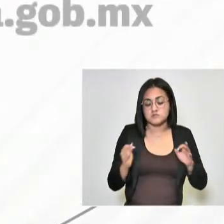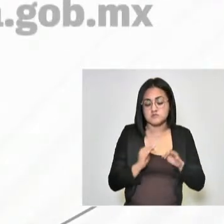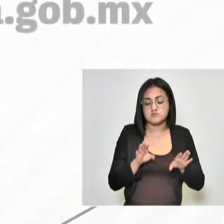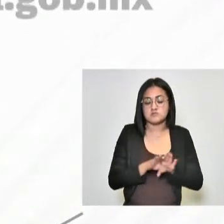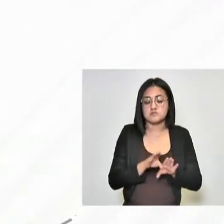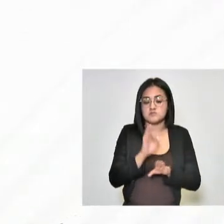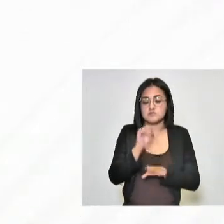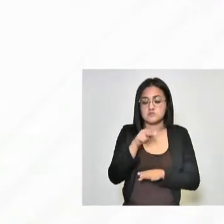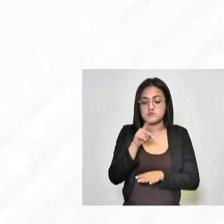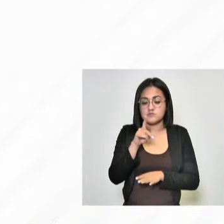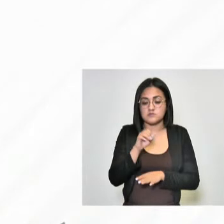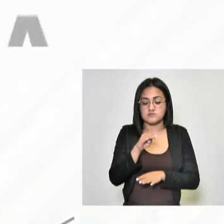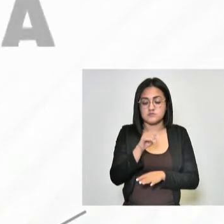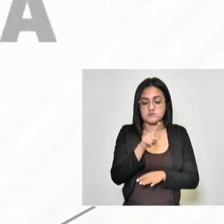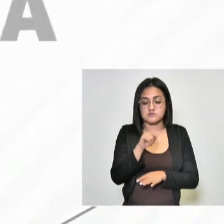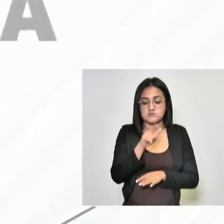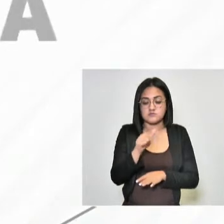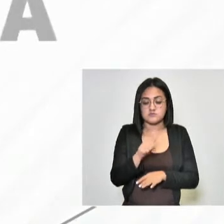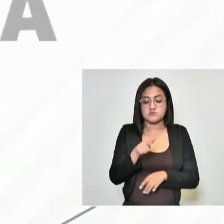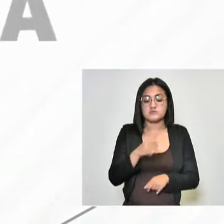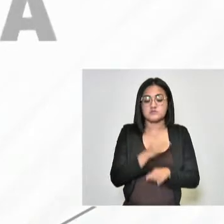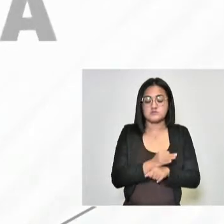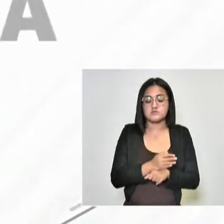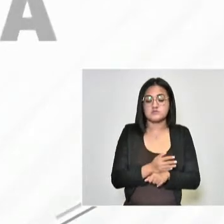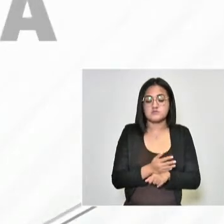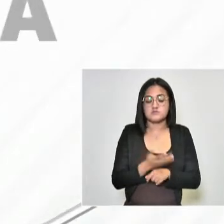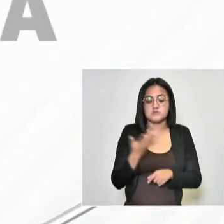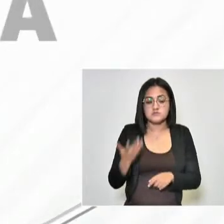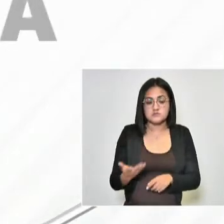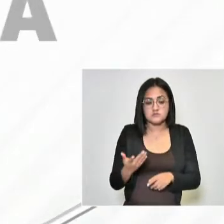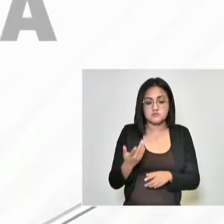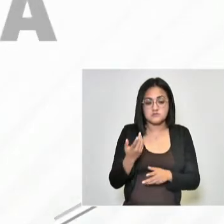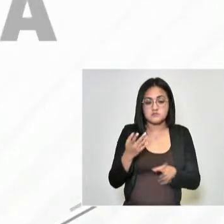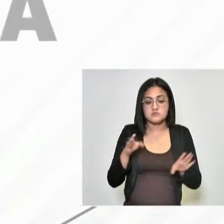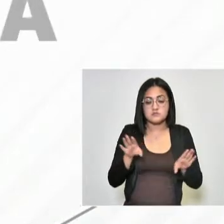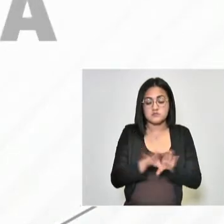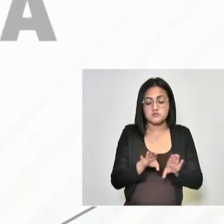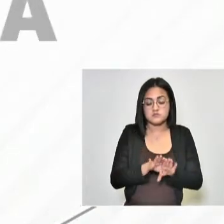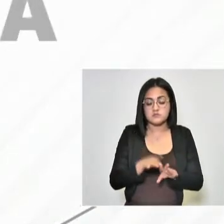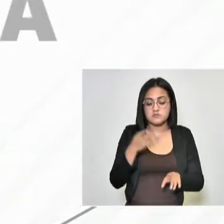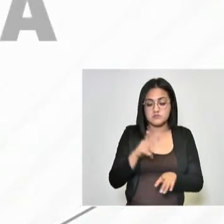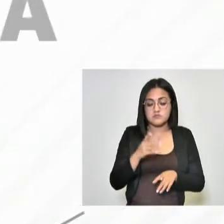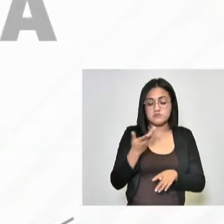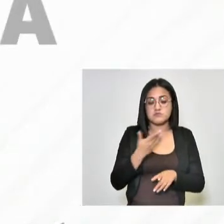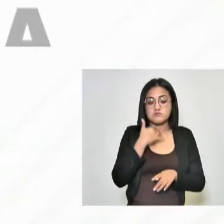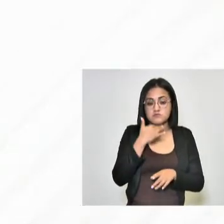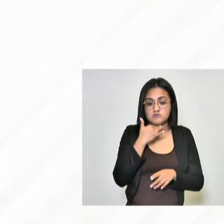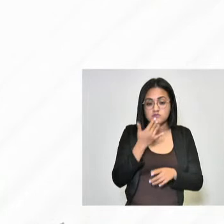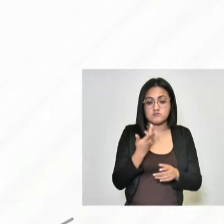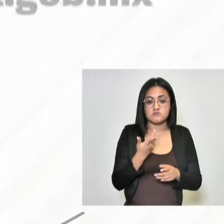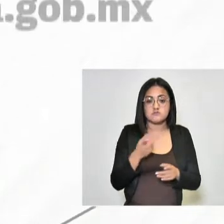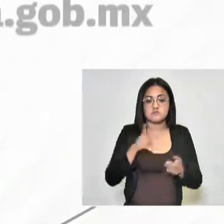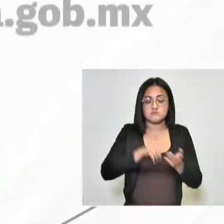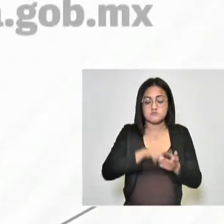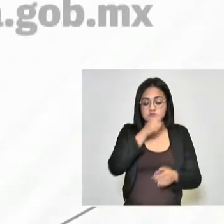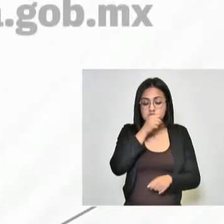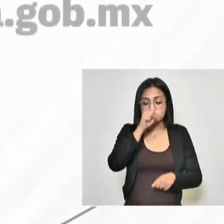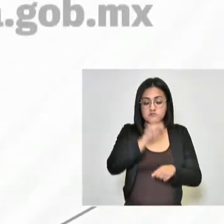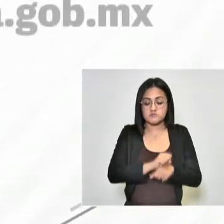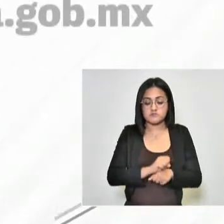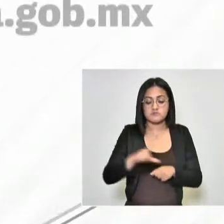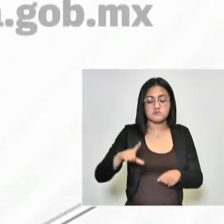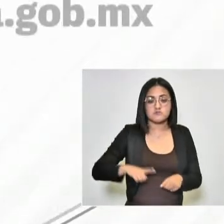Fernando Manzanilla, quien ha sido pues calificado por actos de corrupción desde la Secretaría